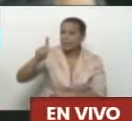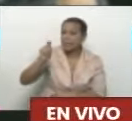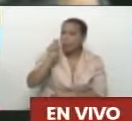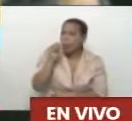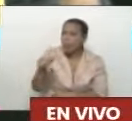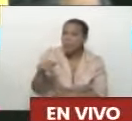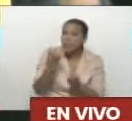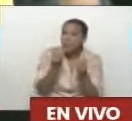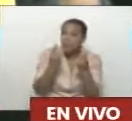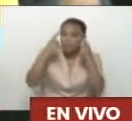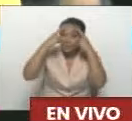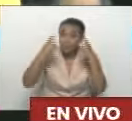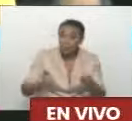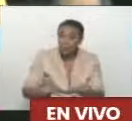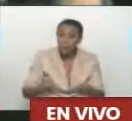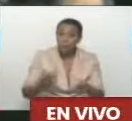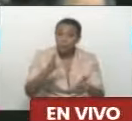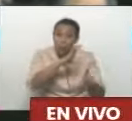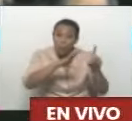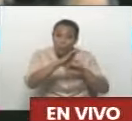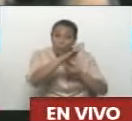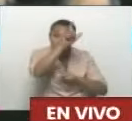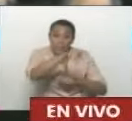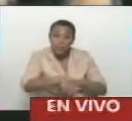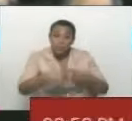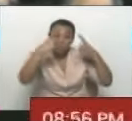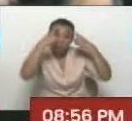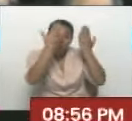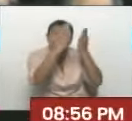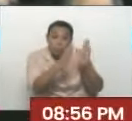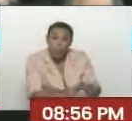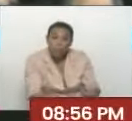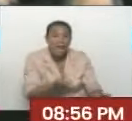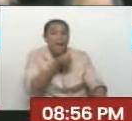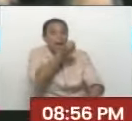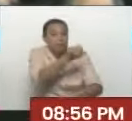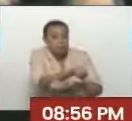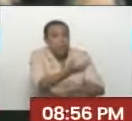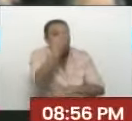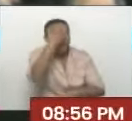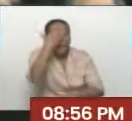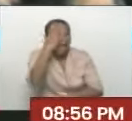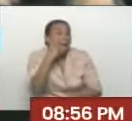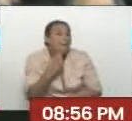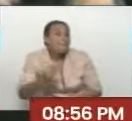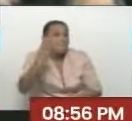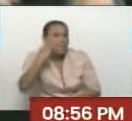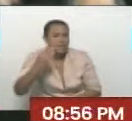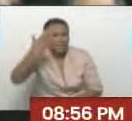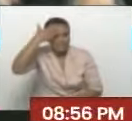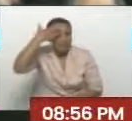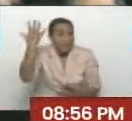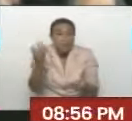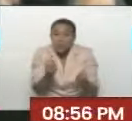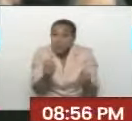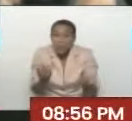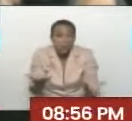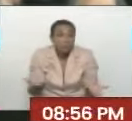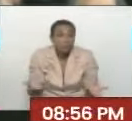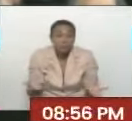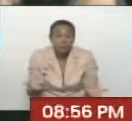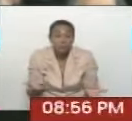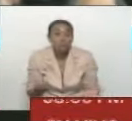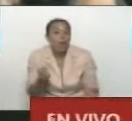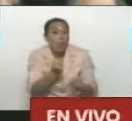¿cuántos cultores hoy podemos nosotros graduar por sus saberes? Muchísimo, hemos venido haciendo